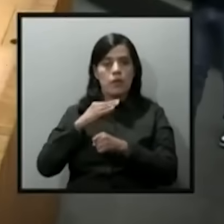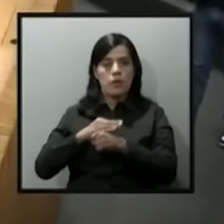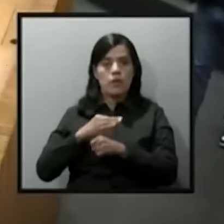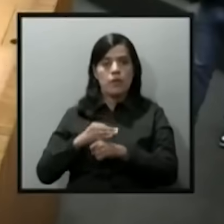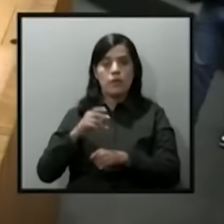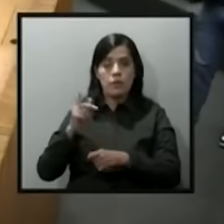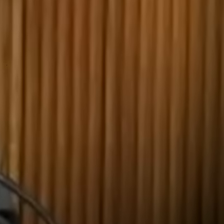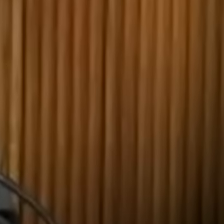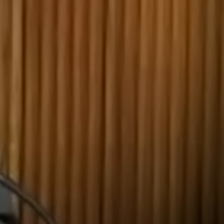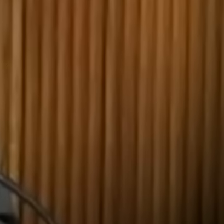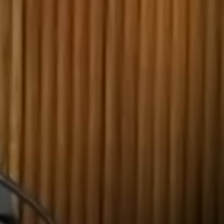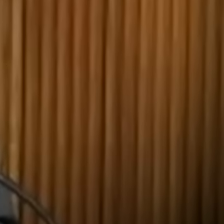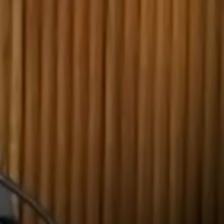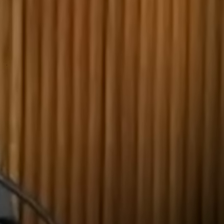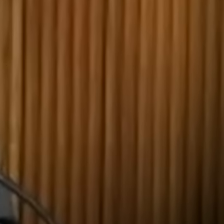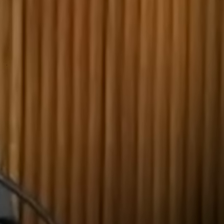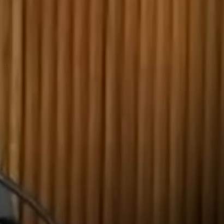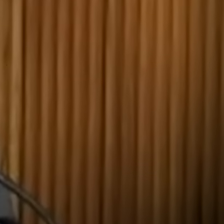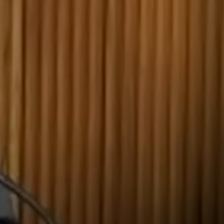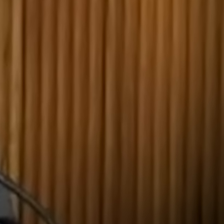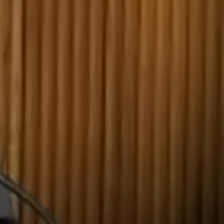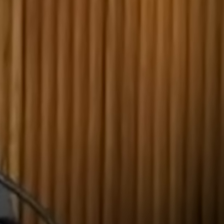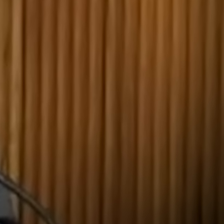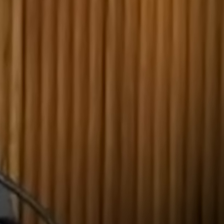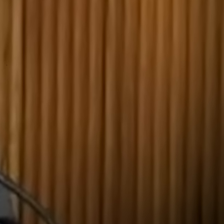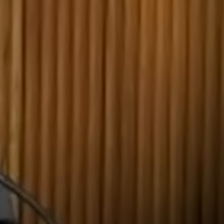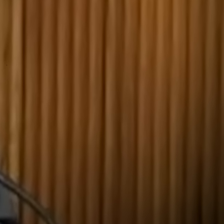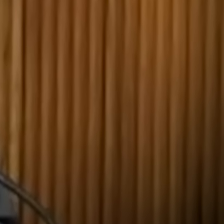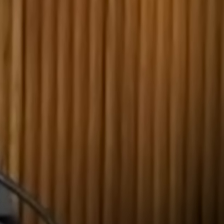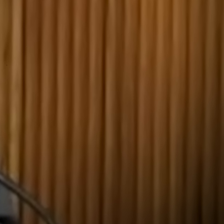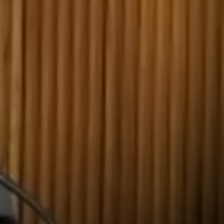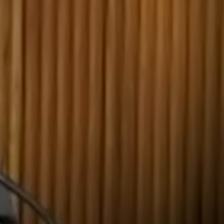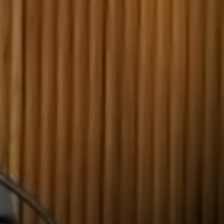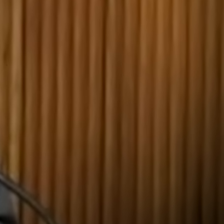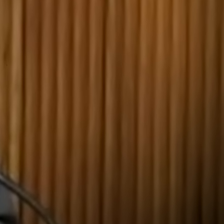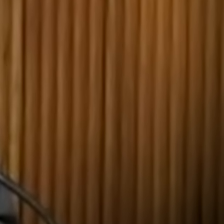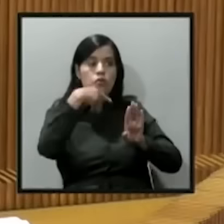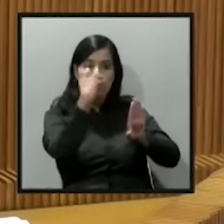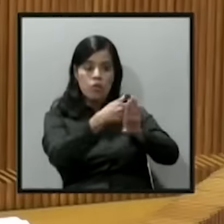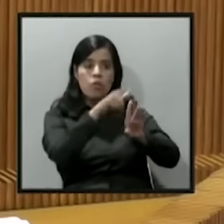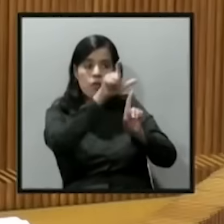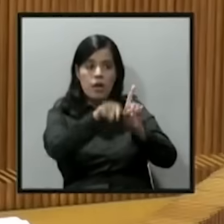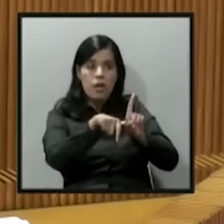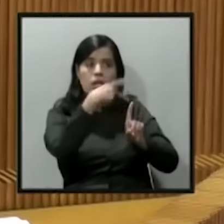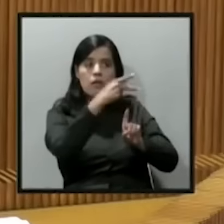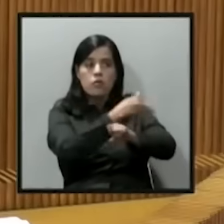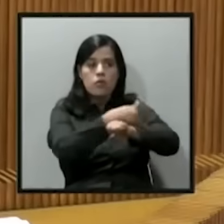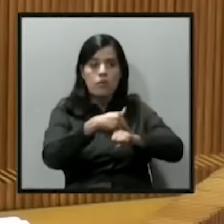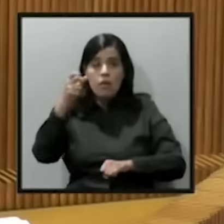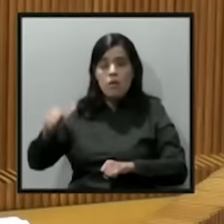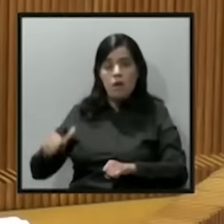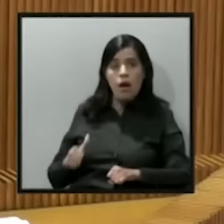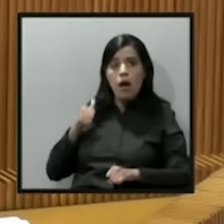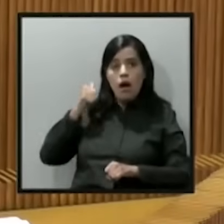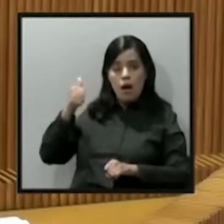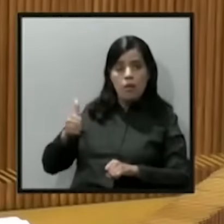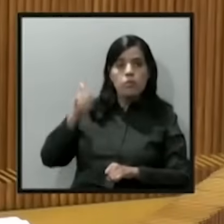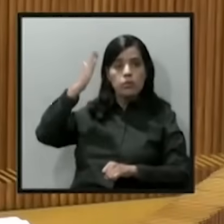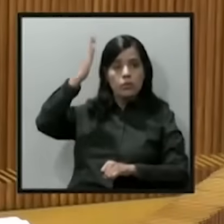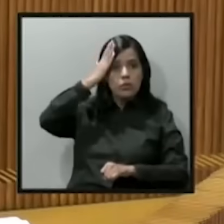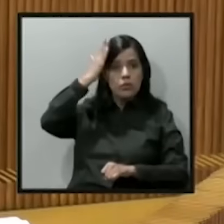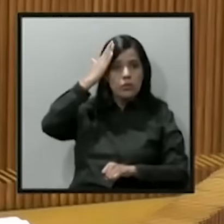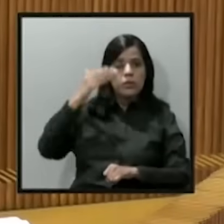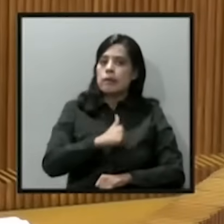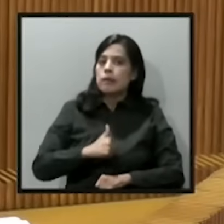de la Fuente. El legislador albiazul fue tajante cuando dijo que esto es un abuso de autoridad y